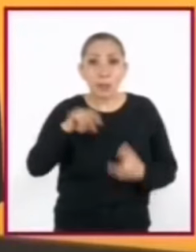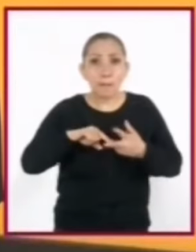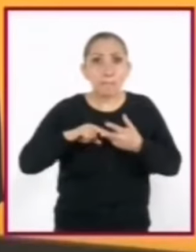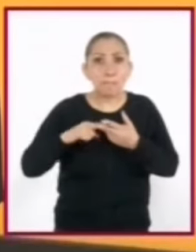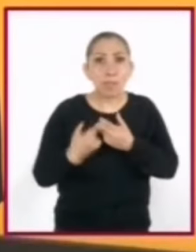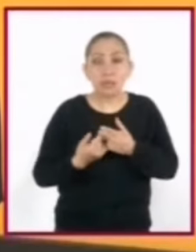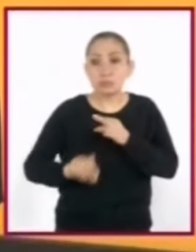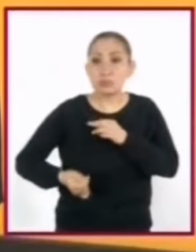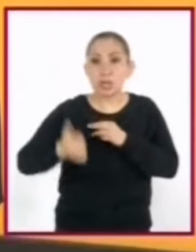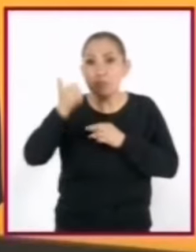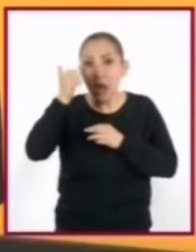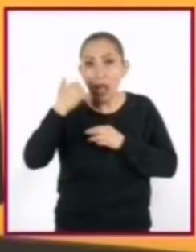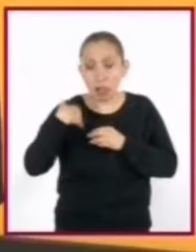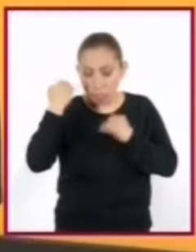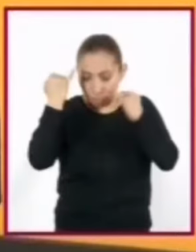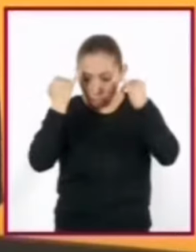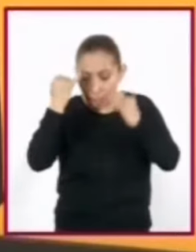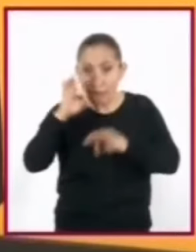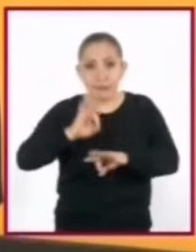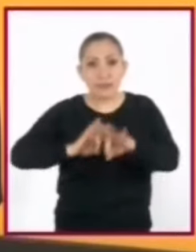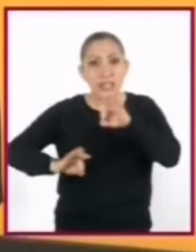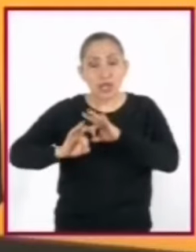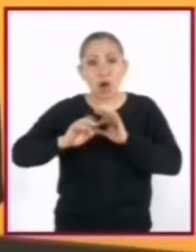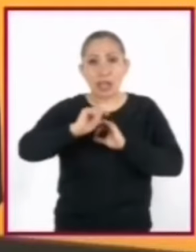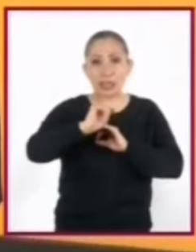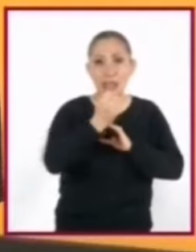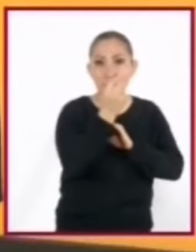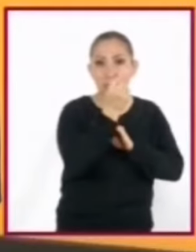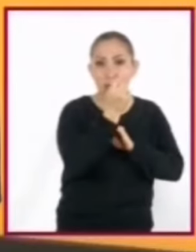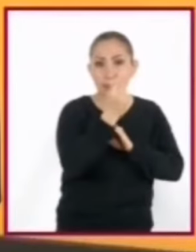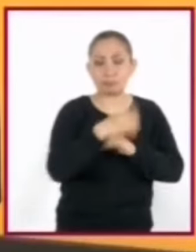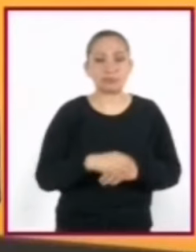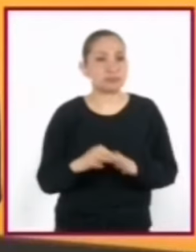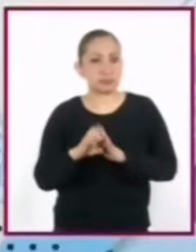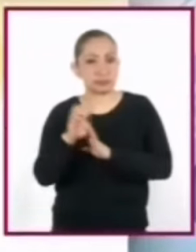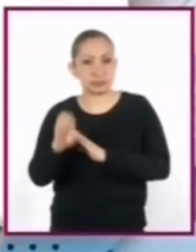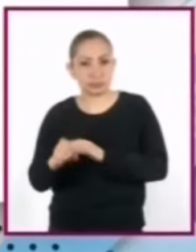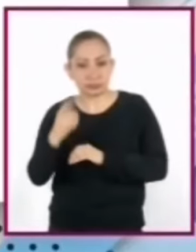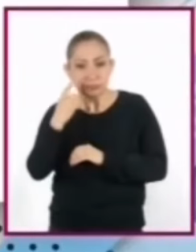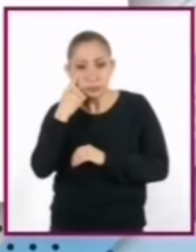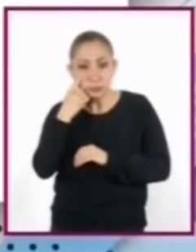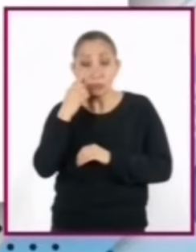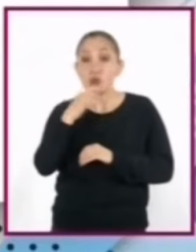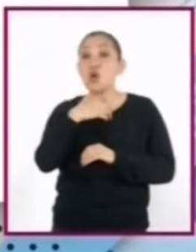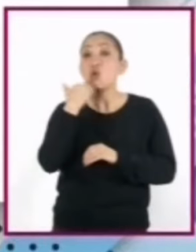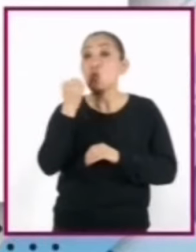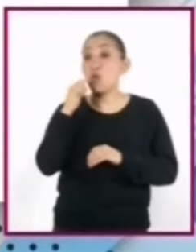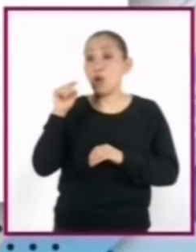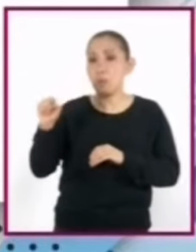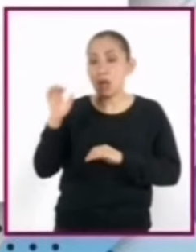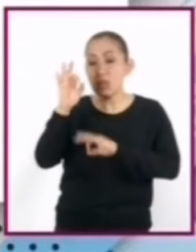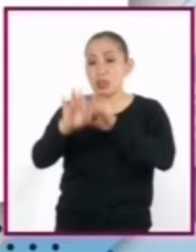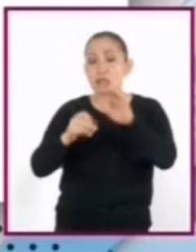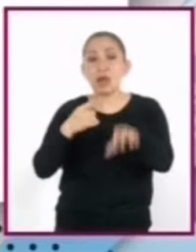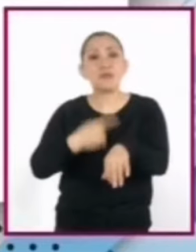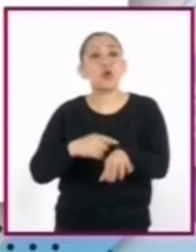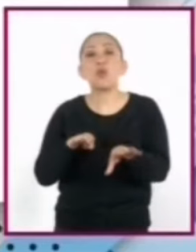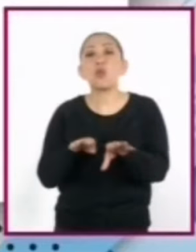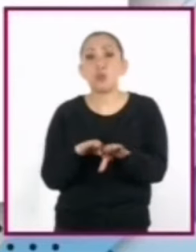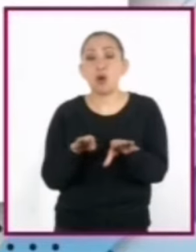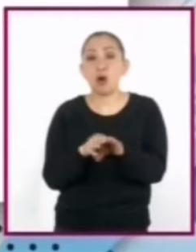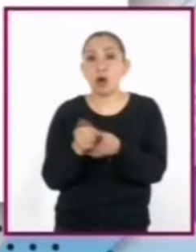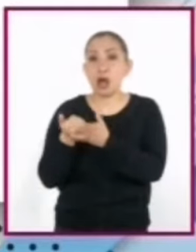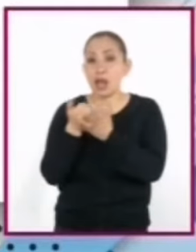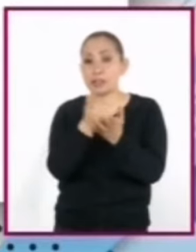surgieron los primeros desarrollos físicos y tecnológicos. Por ejemplo, los romanos atendían a los enfermos